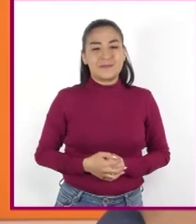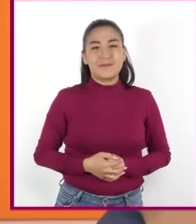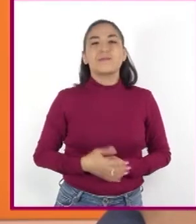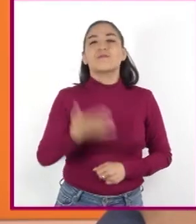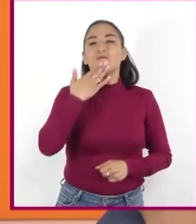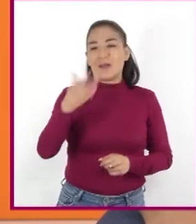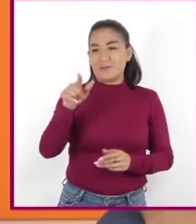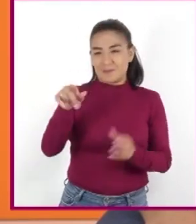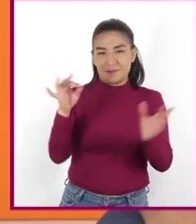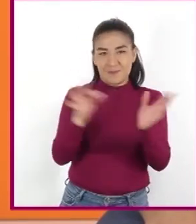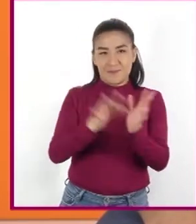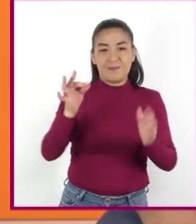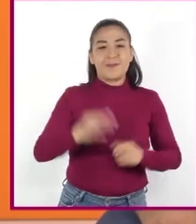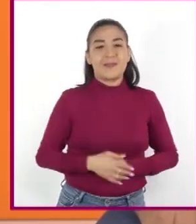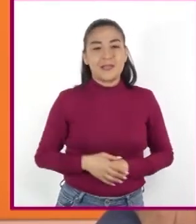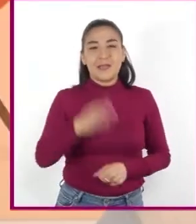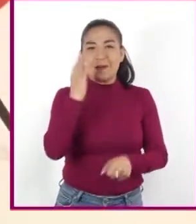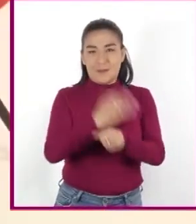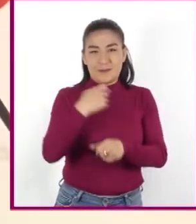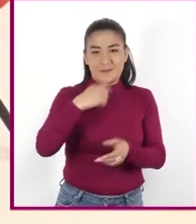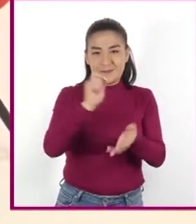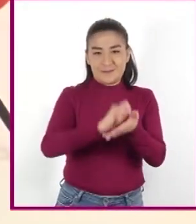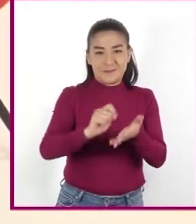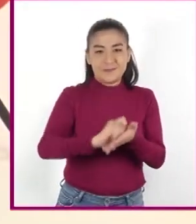2 puntos. Permítame anotárselos, por favor.